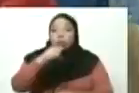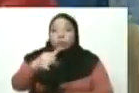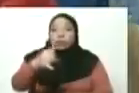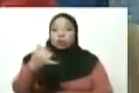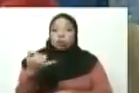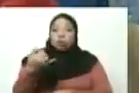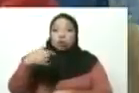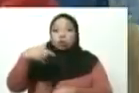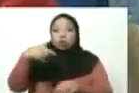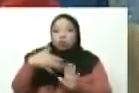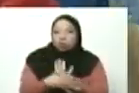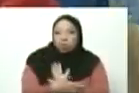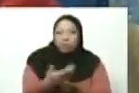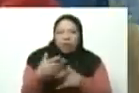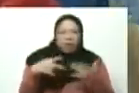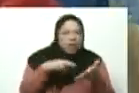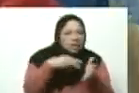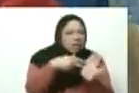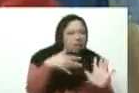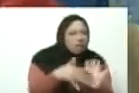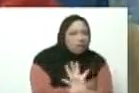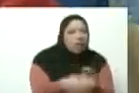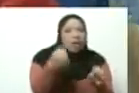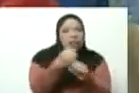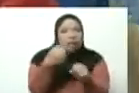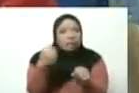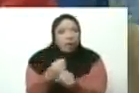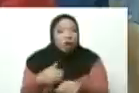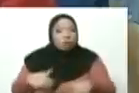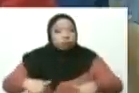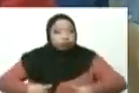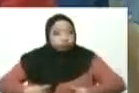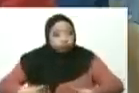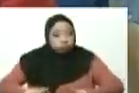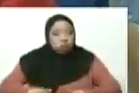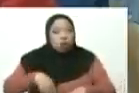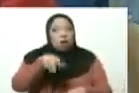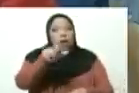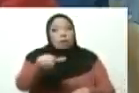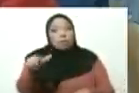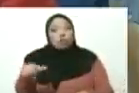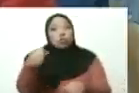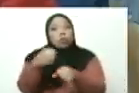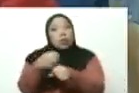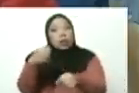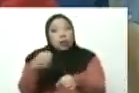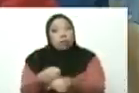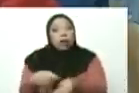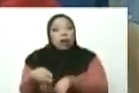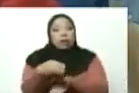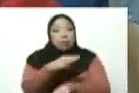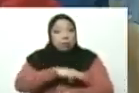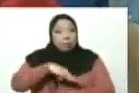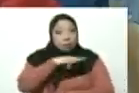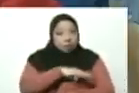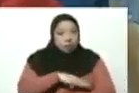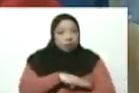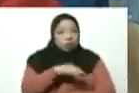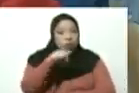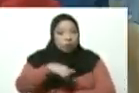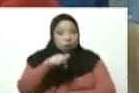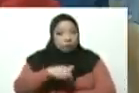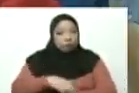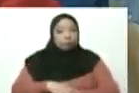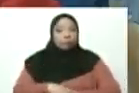incansable profesional de el ministerio público siempre